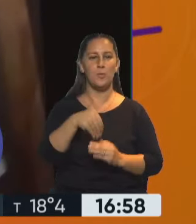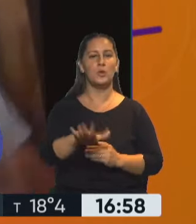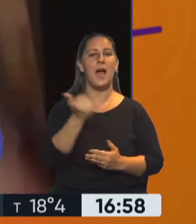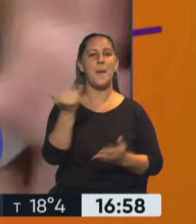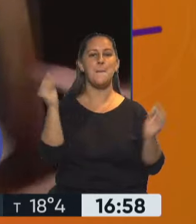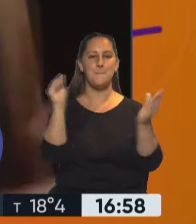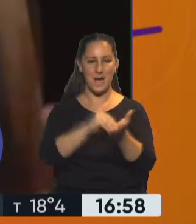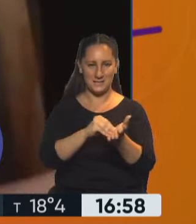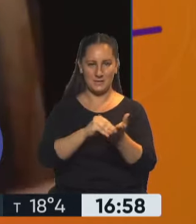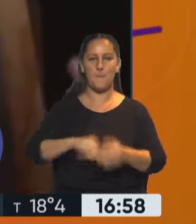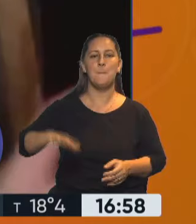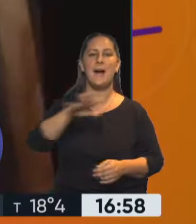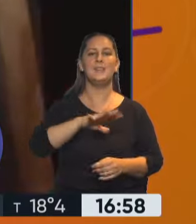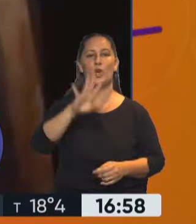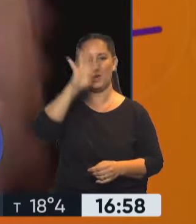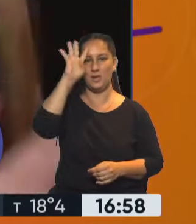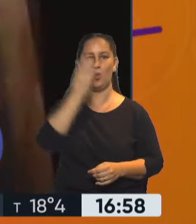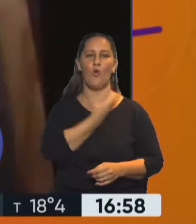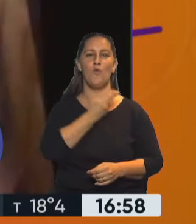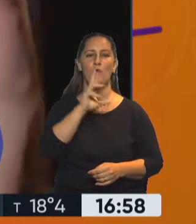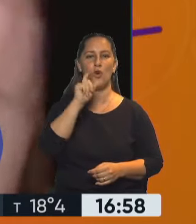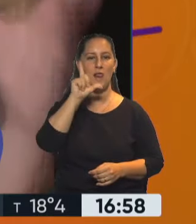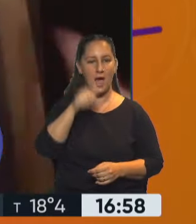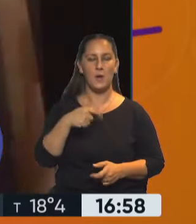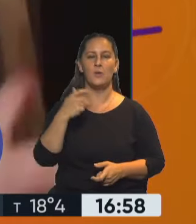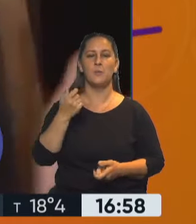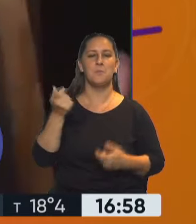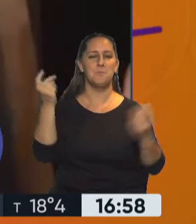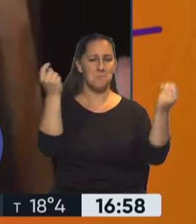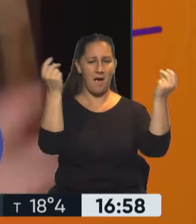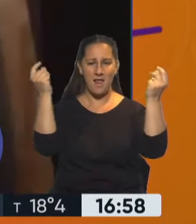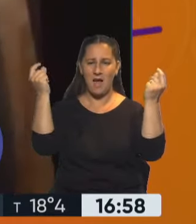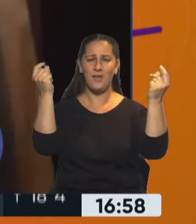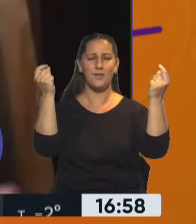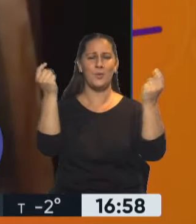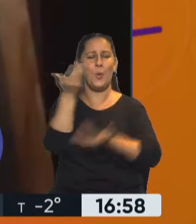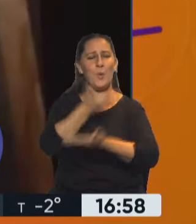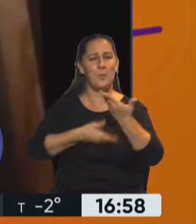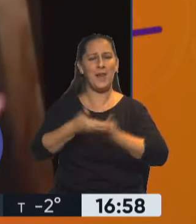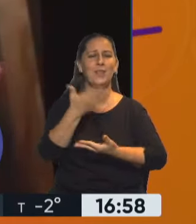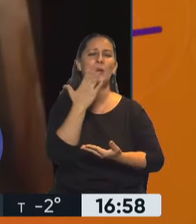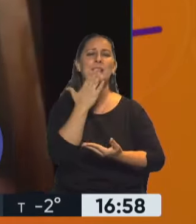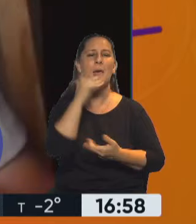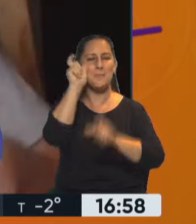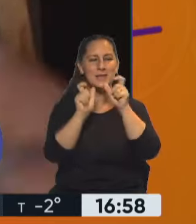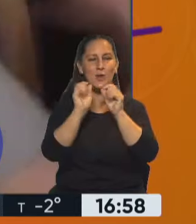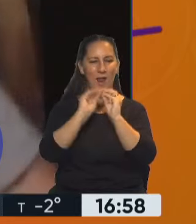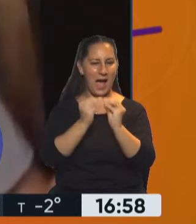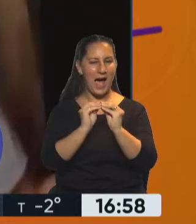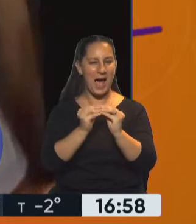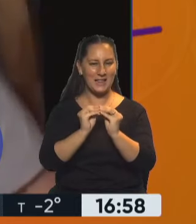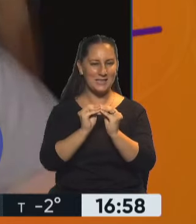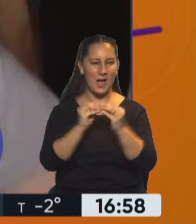ahí, desde el Patio del Indio Froilán, bailando, compartiendo esta tarde con los artesanos y haciendo todo